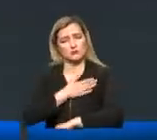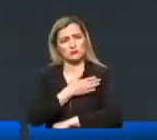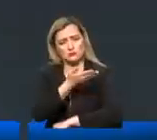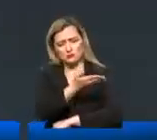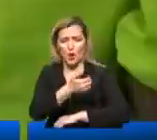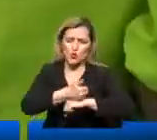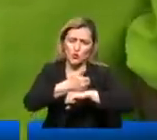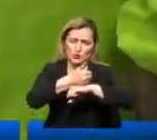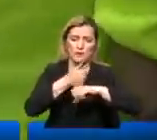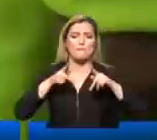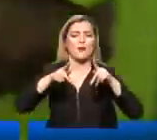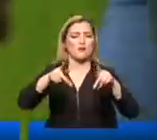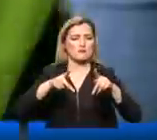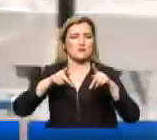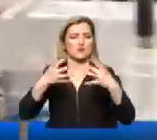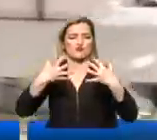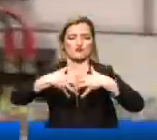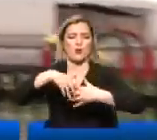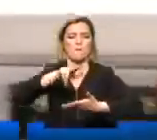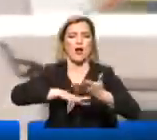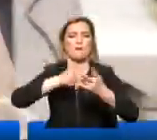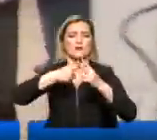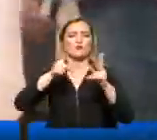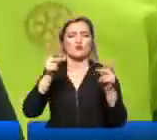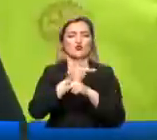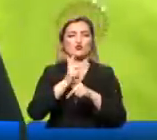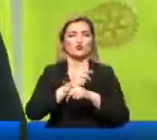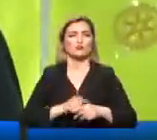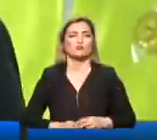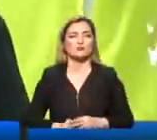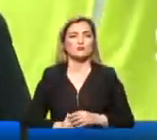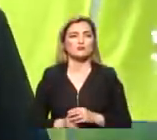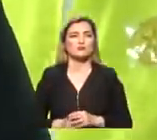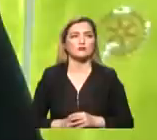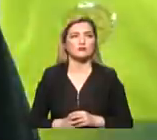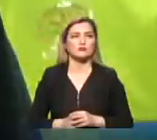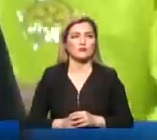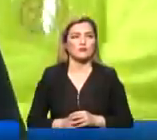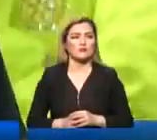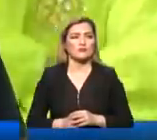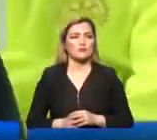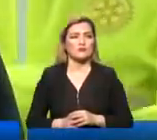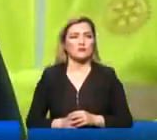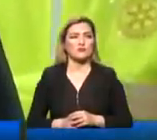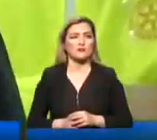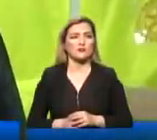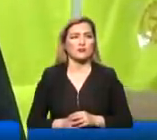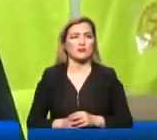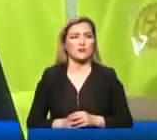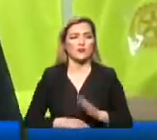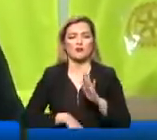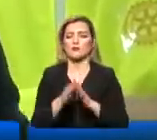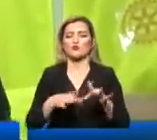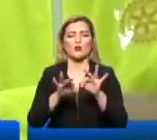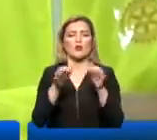den luz verde con los permisos y el aval para empezar a producir. Lo más importante es que este equipo cumple con